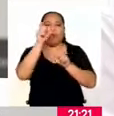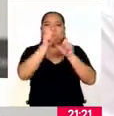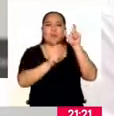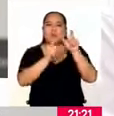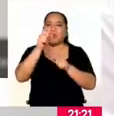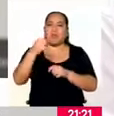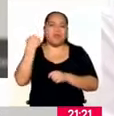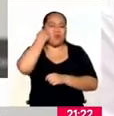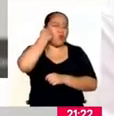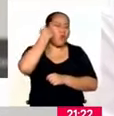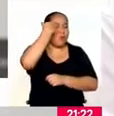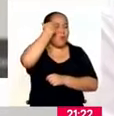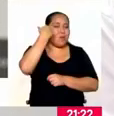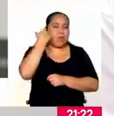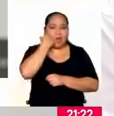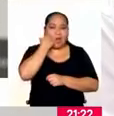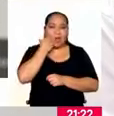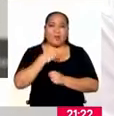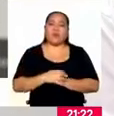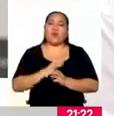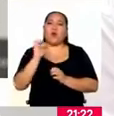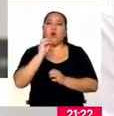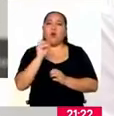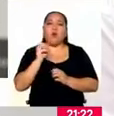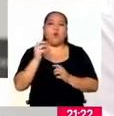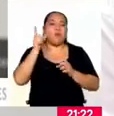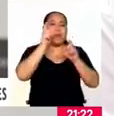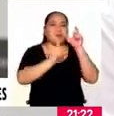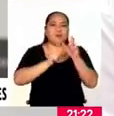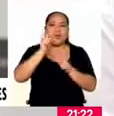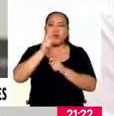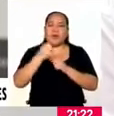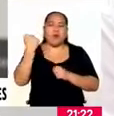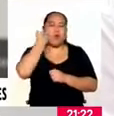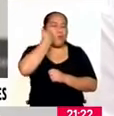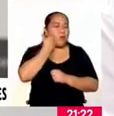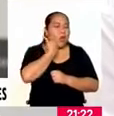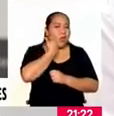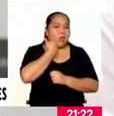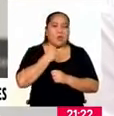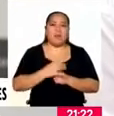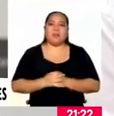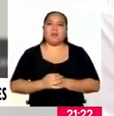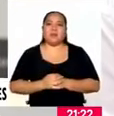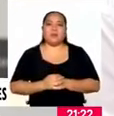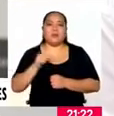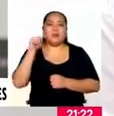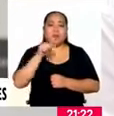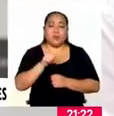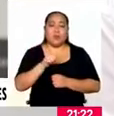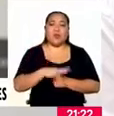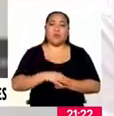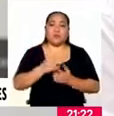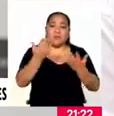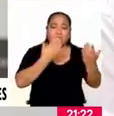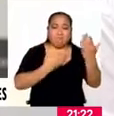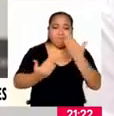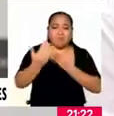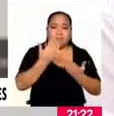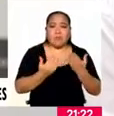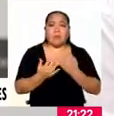policontusos o pacientes lesionados o agredidos. Es por eso que hago el llamado.